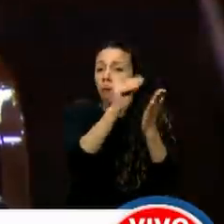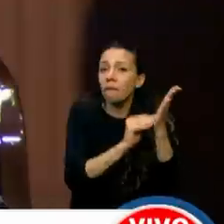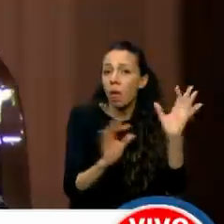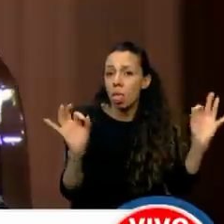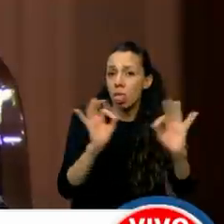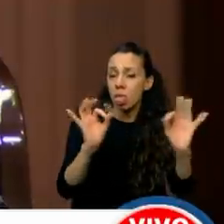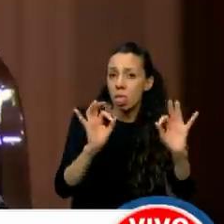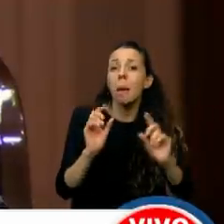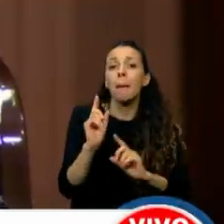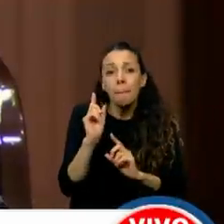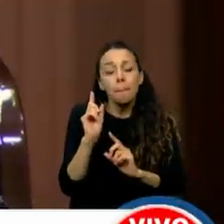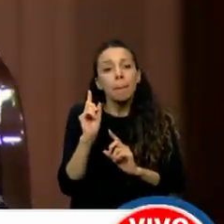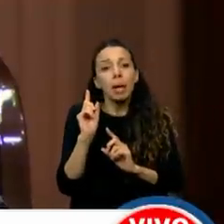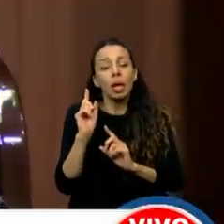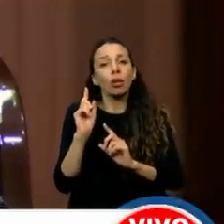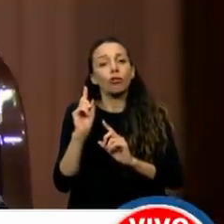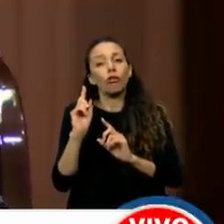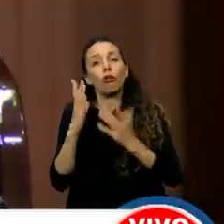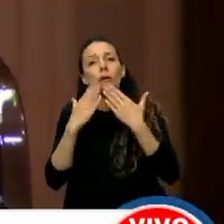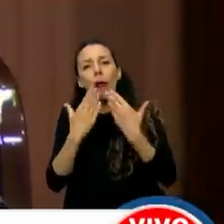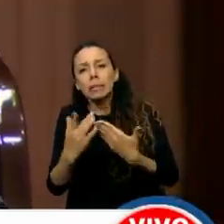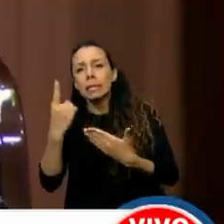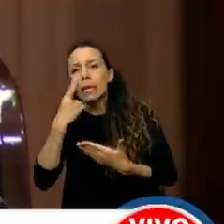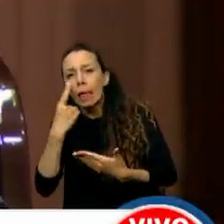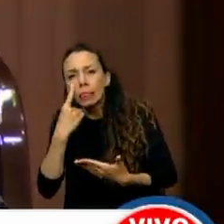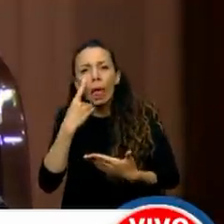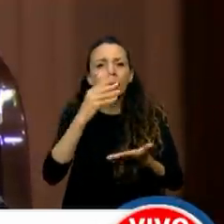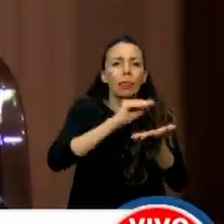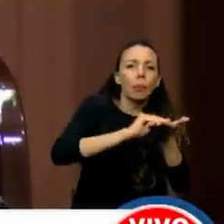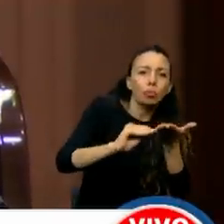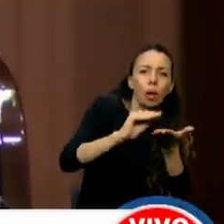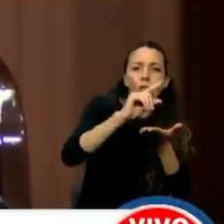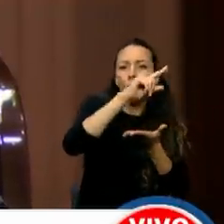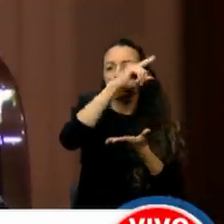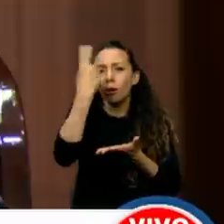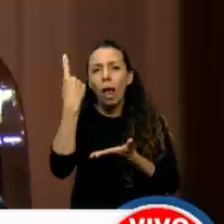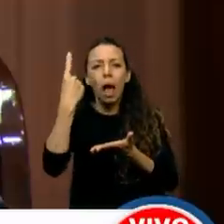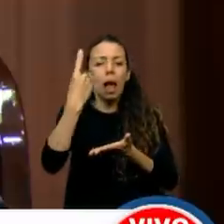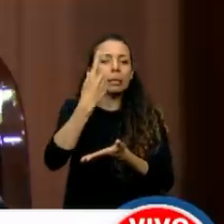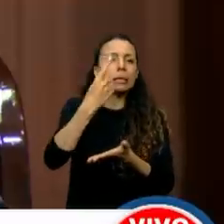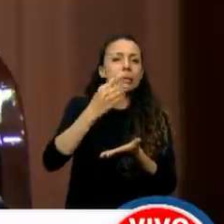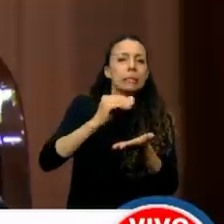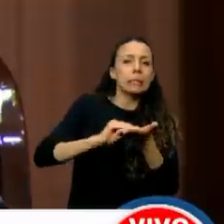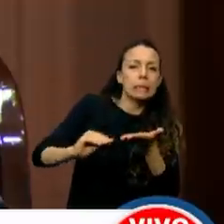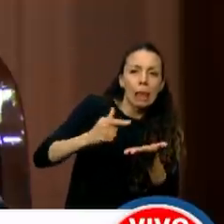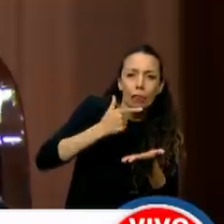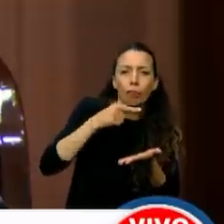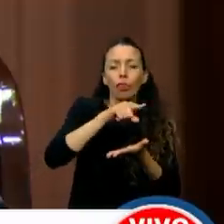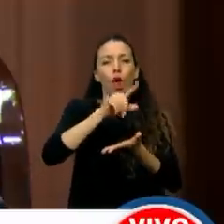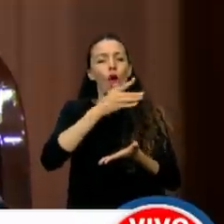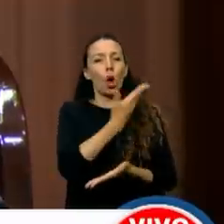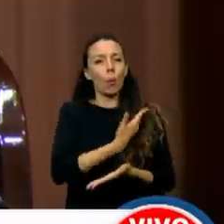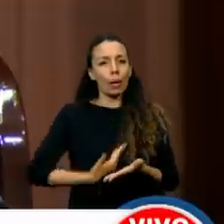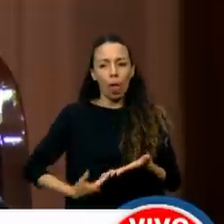la gestión que se pueden dar entre los intendentes los diputados nacionales los senadores los gobernadores como una hora que se acaba de